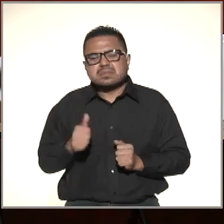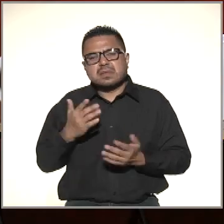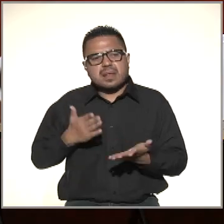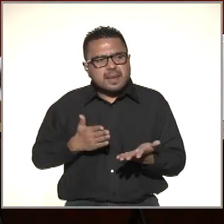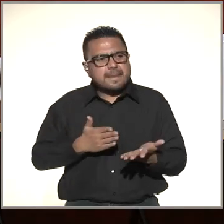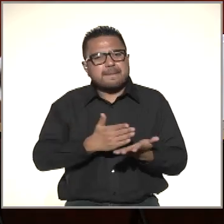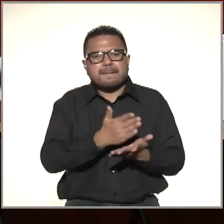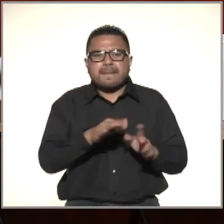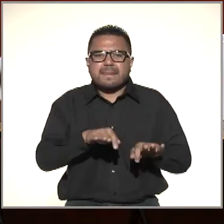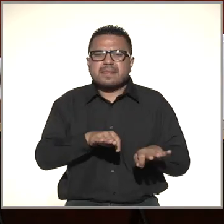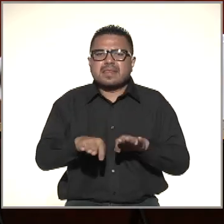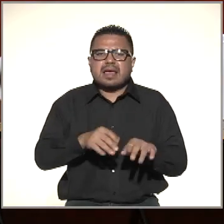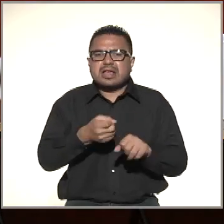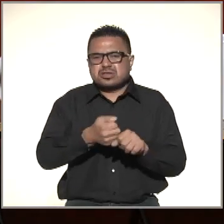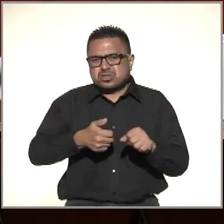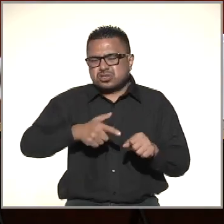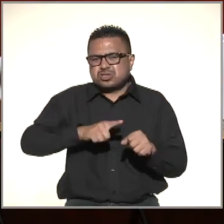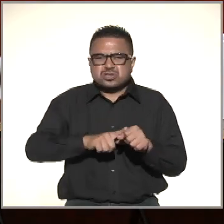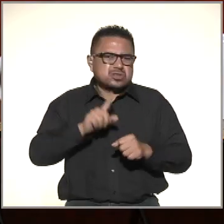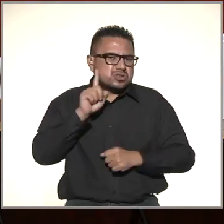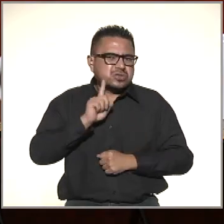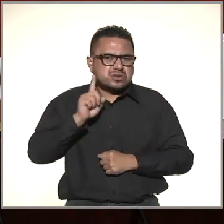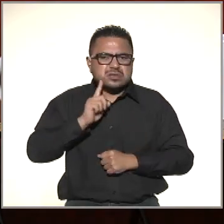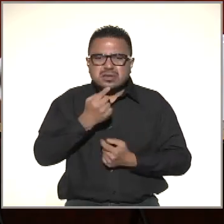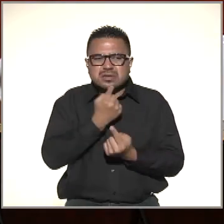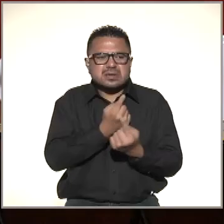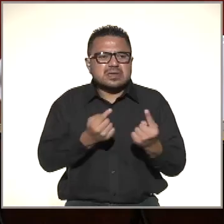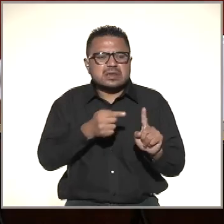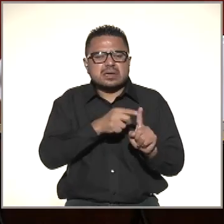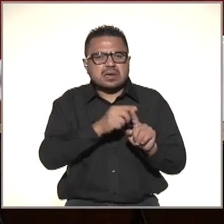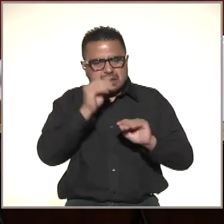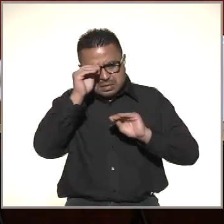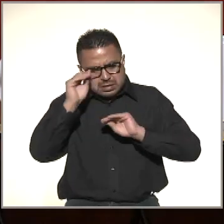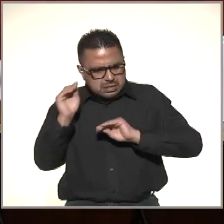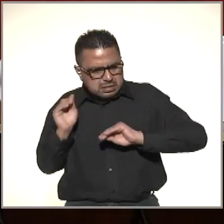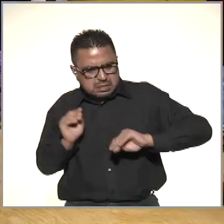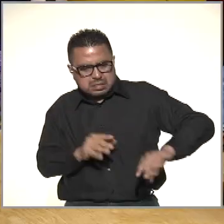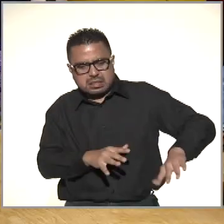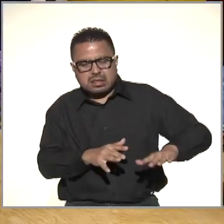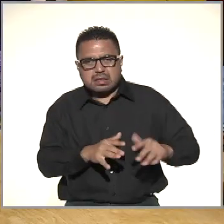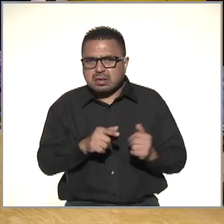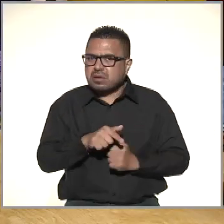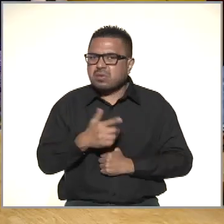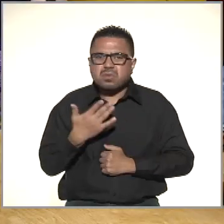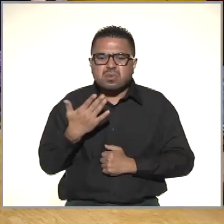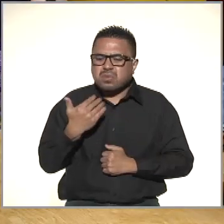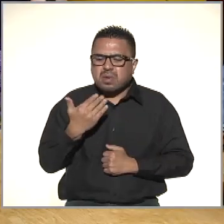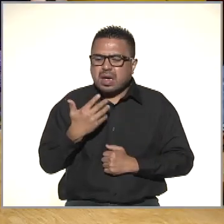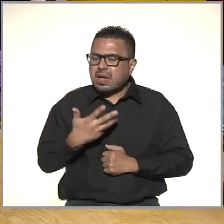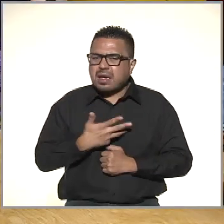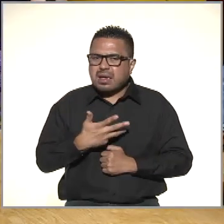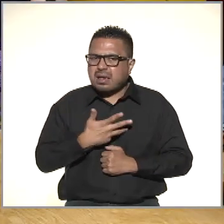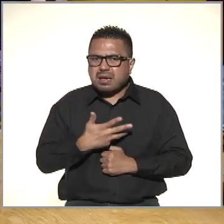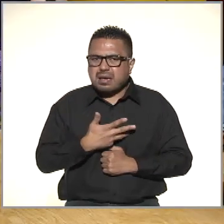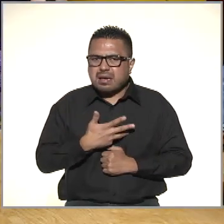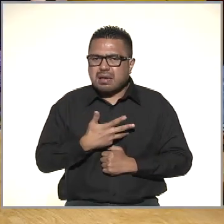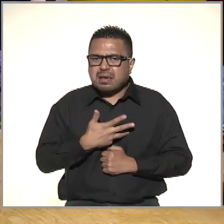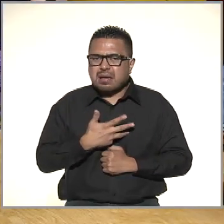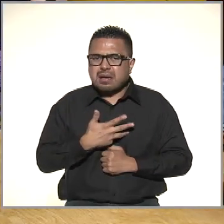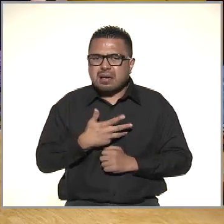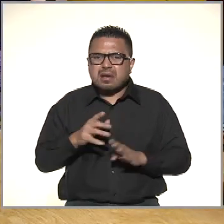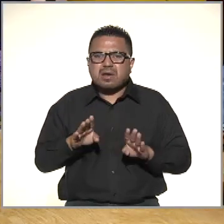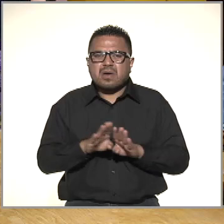llegan las trabajadoras sociales y los niños están tirados, ni siquiera tienen